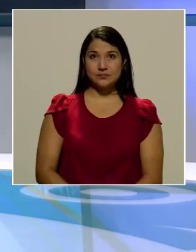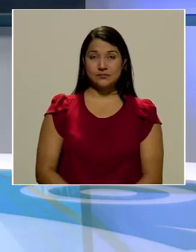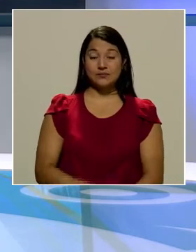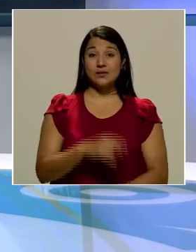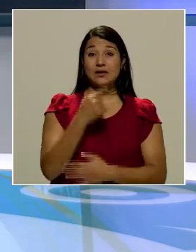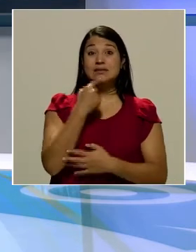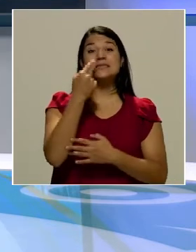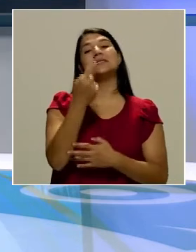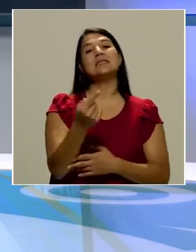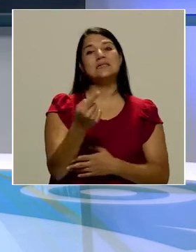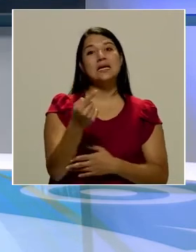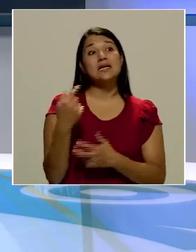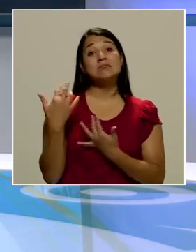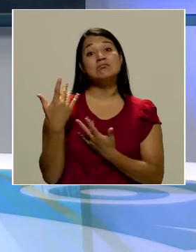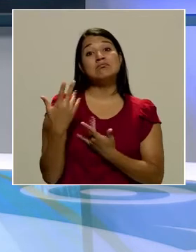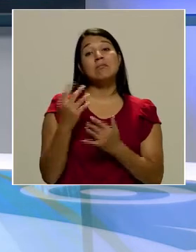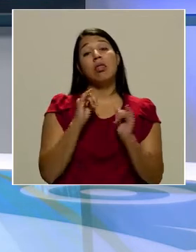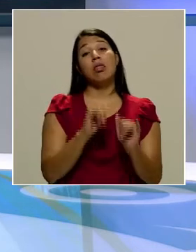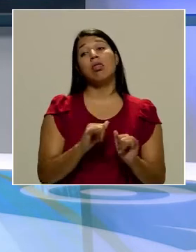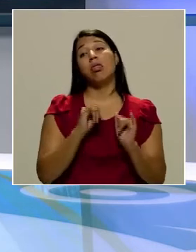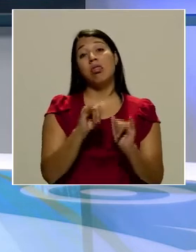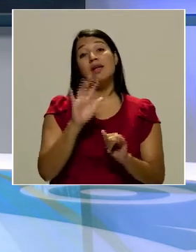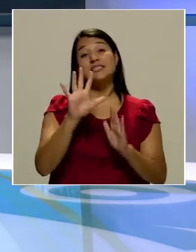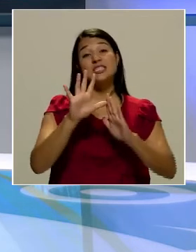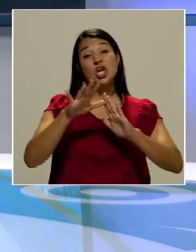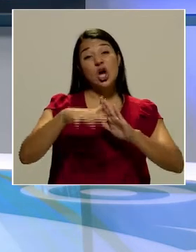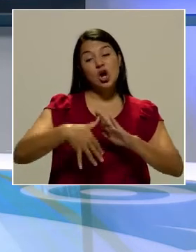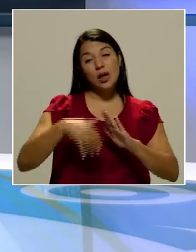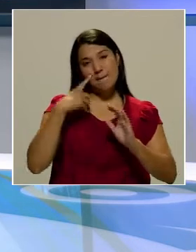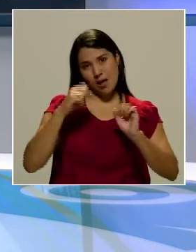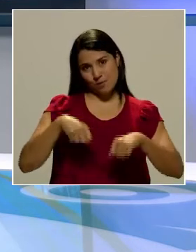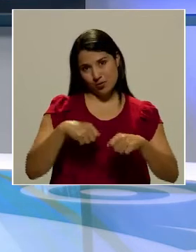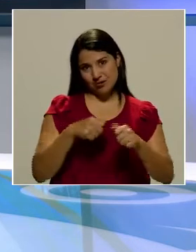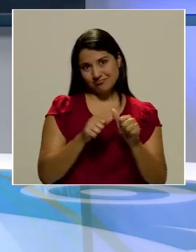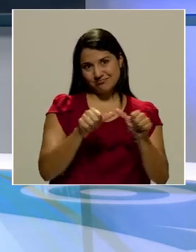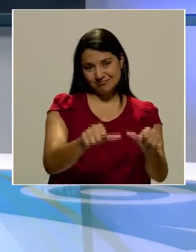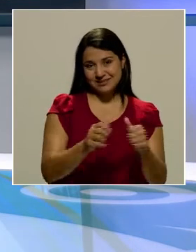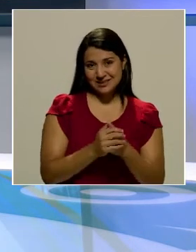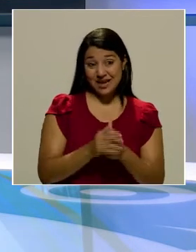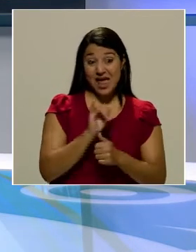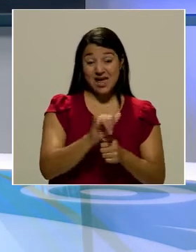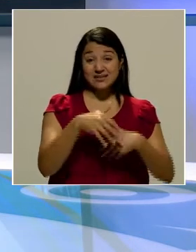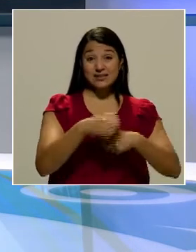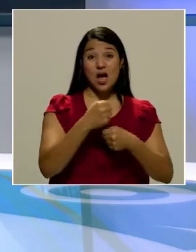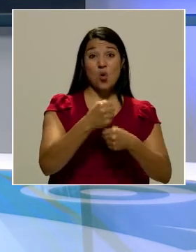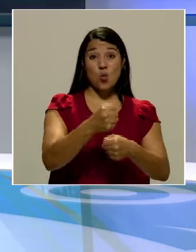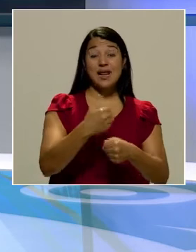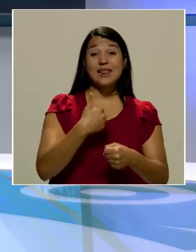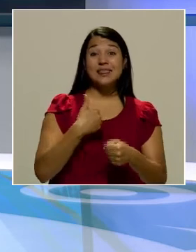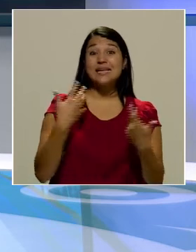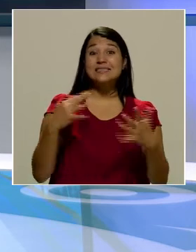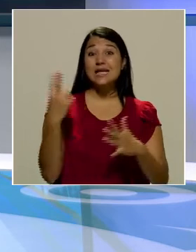aseguran que esperaron más de 5 horas para poder pasar. Este movimiento tiene más de 2 días ya en